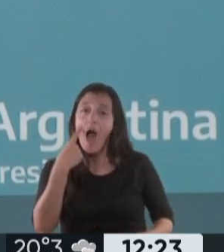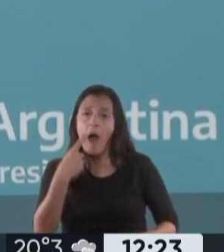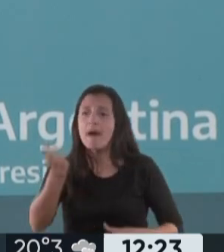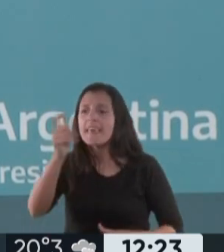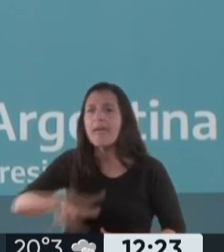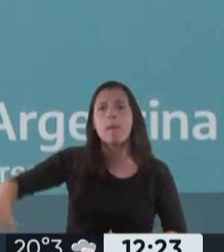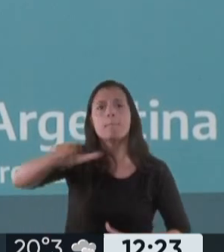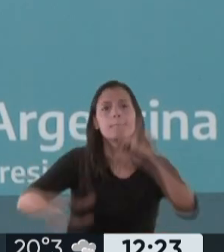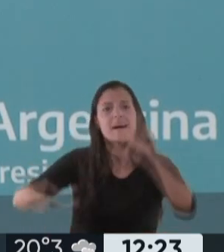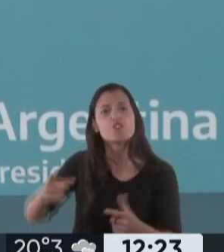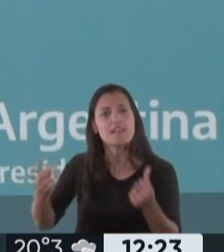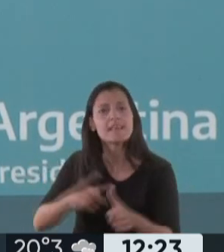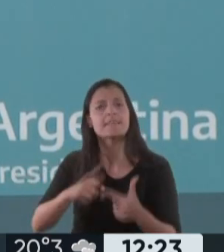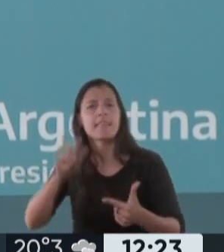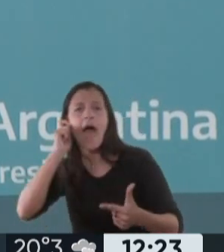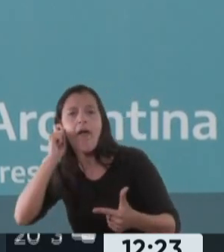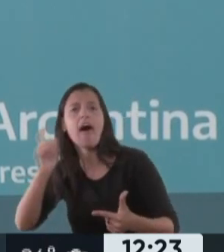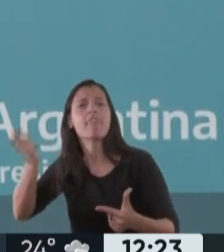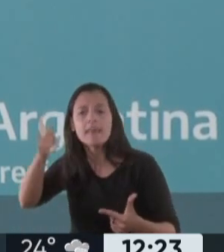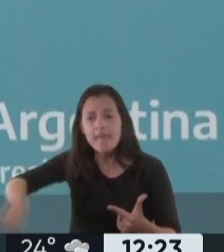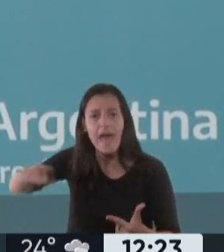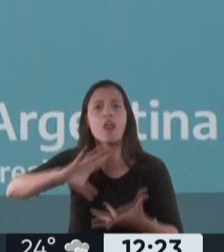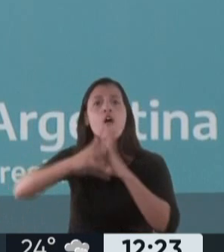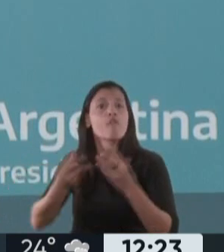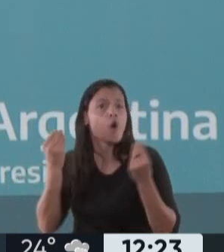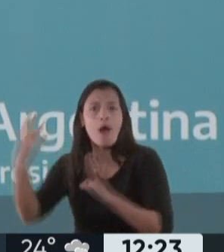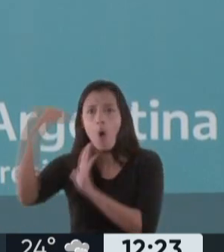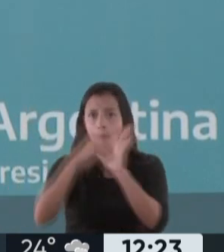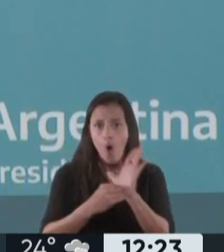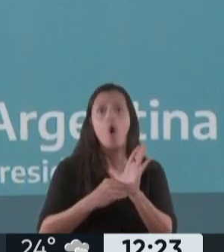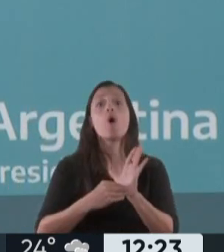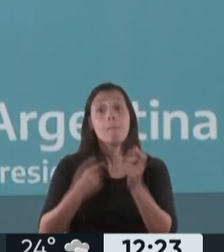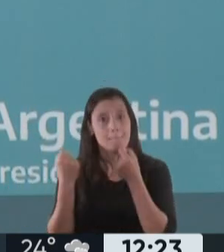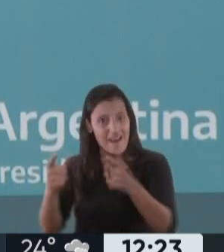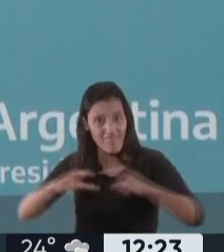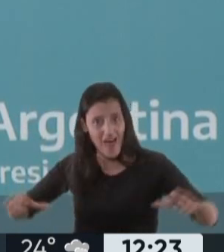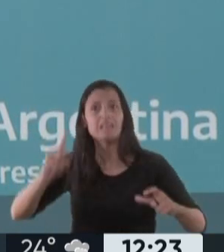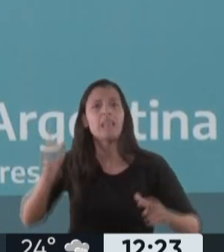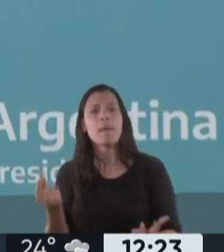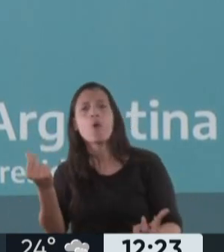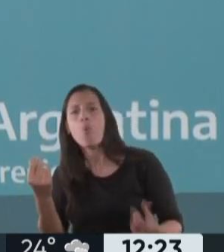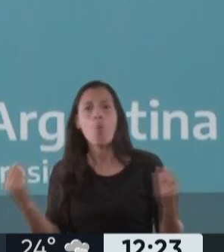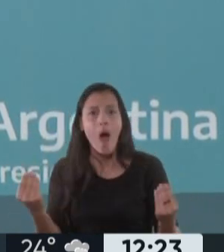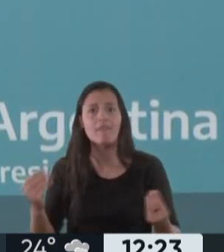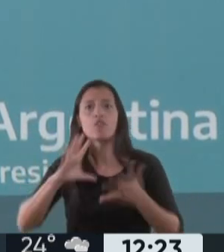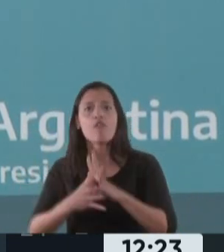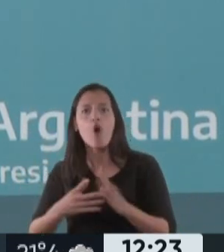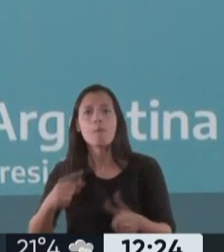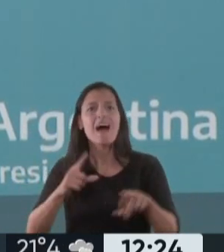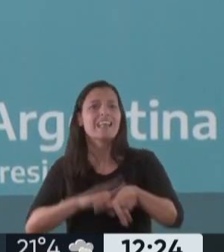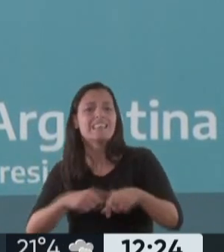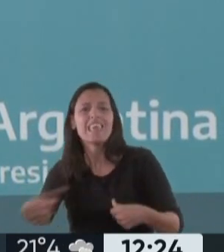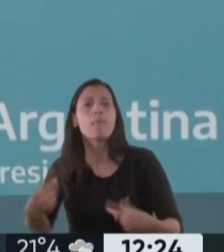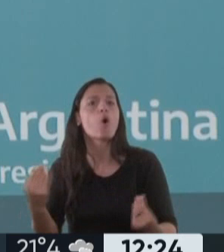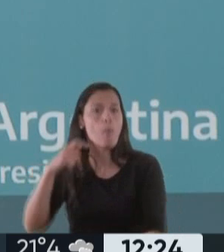objetivo, el rango etario a cubrir, los mecanismos de inscripción y el monto, tanto en la forma y en el plazo en los que se